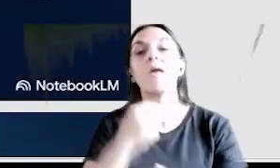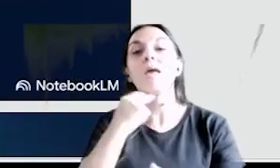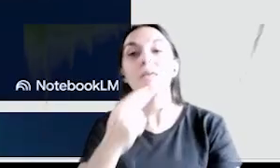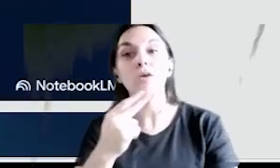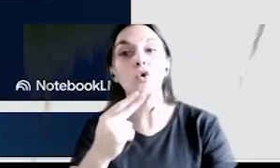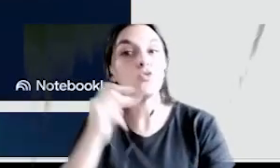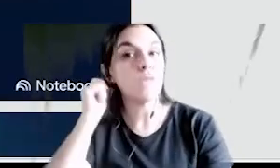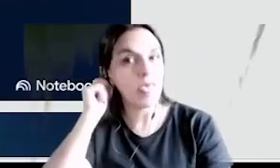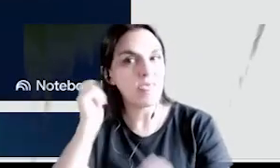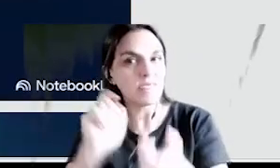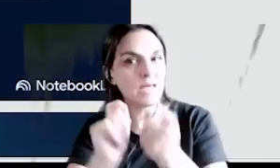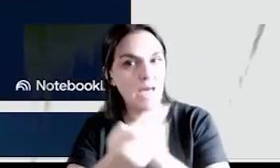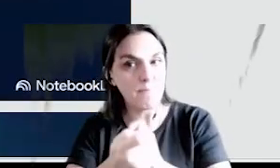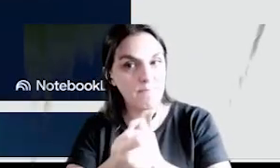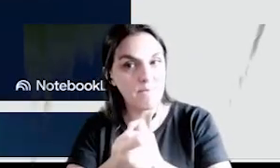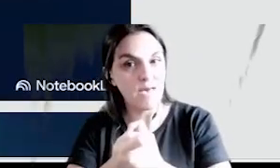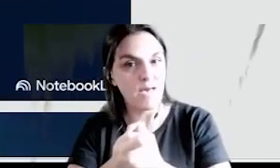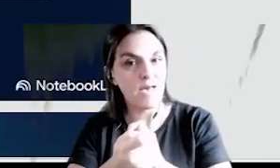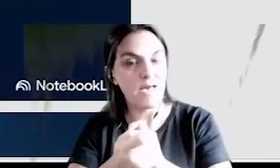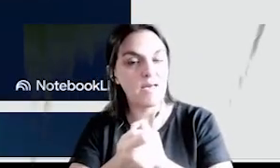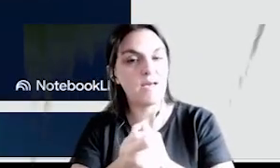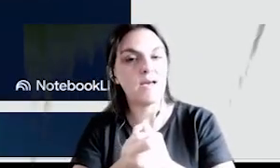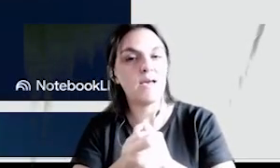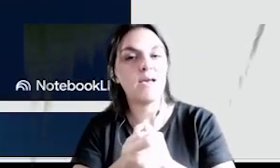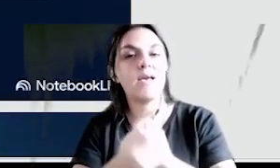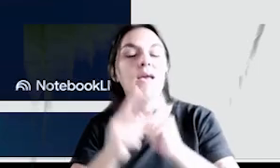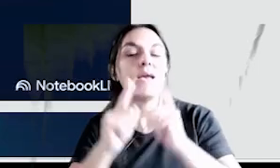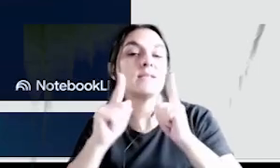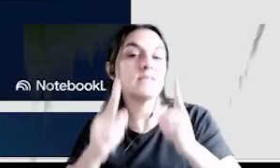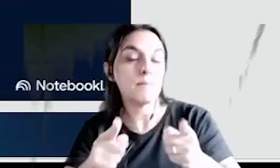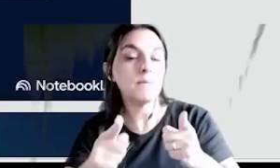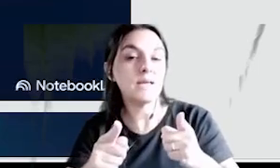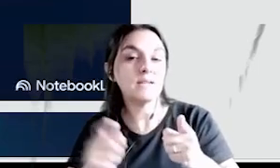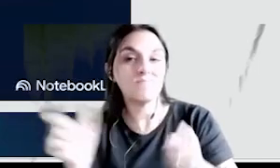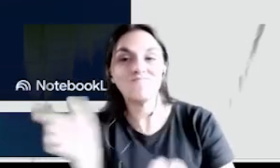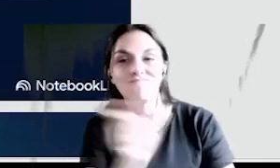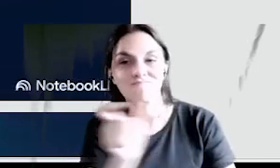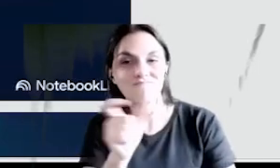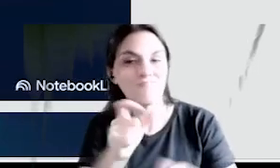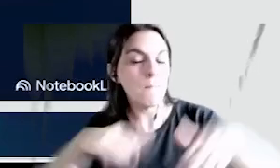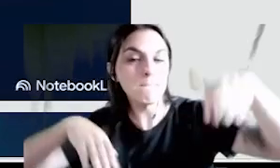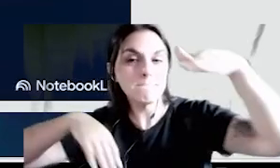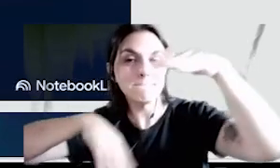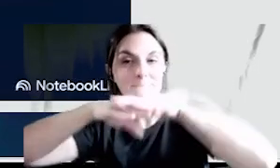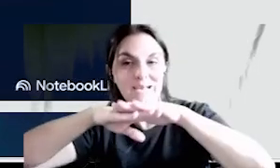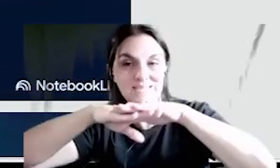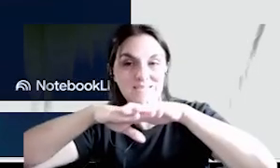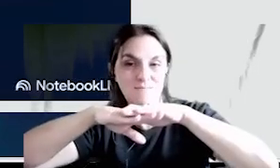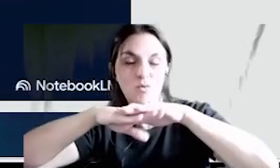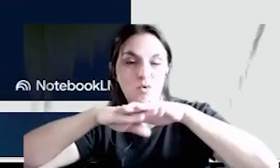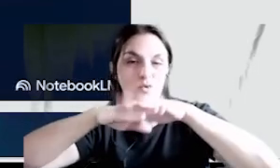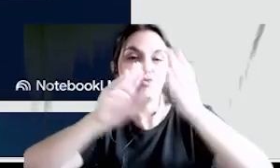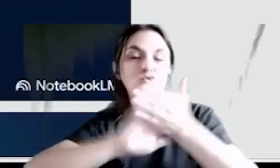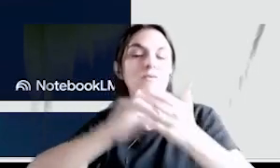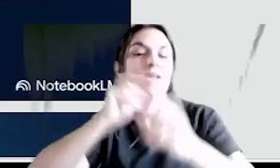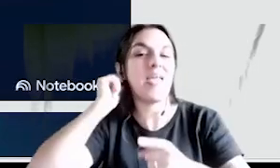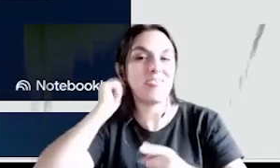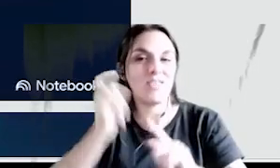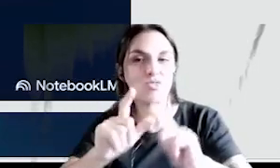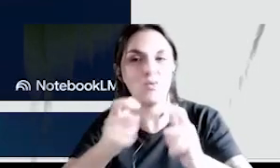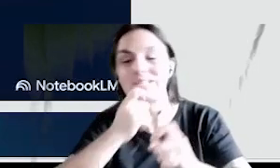la edad, sino que también se distinguió que no va a haber tope en materia de edad para aquellos que